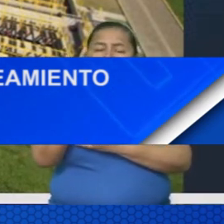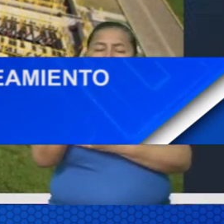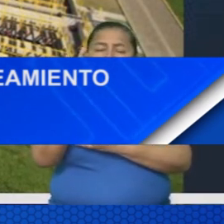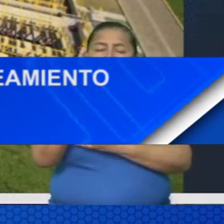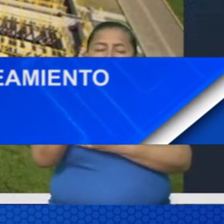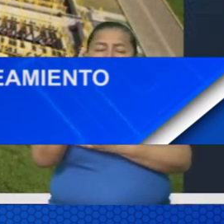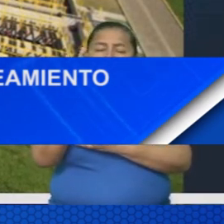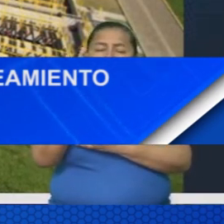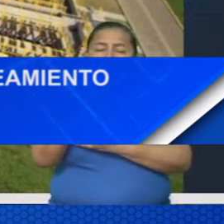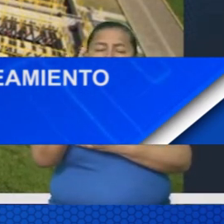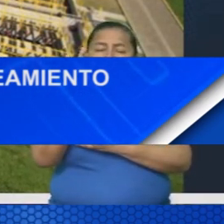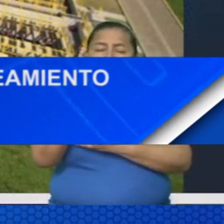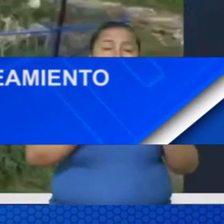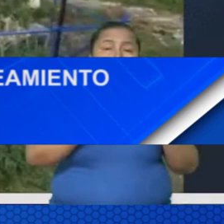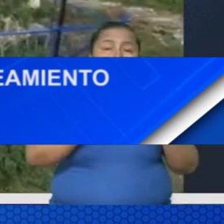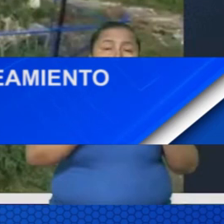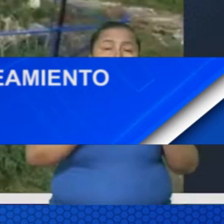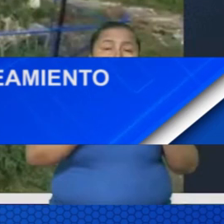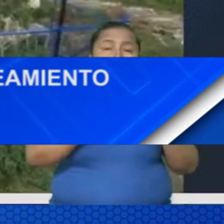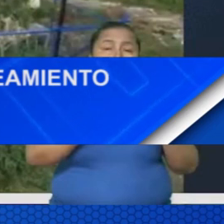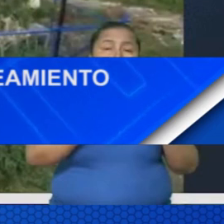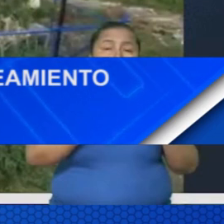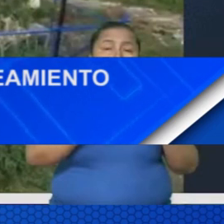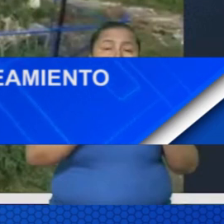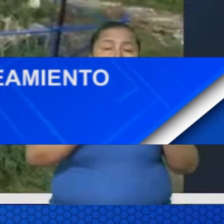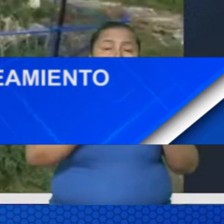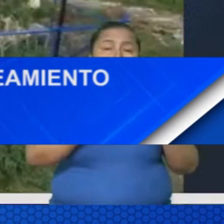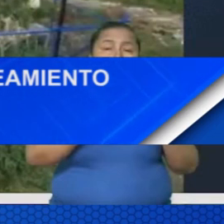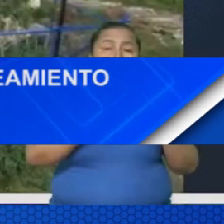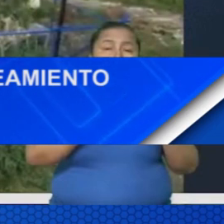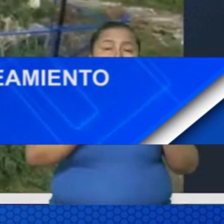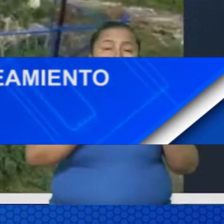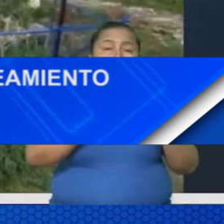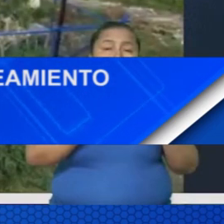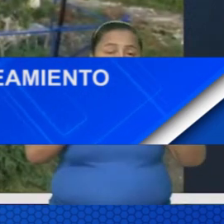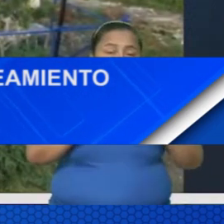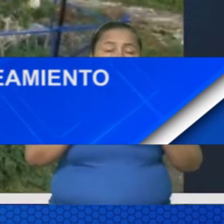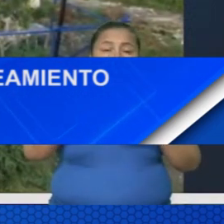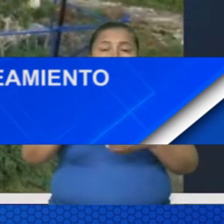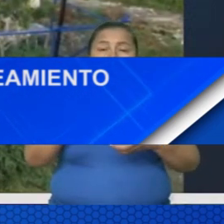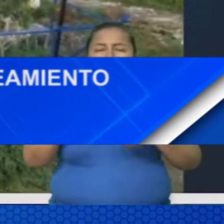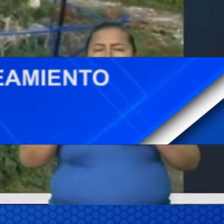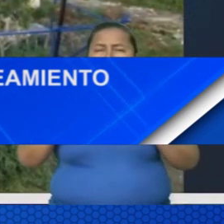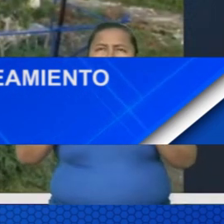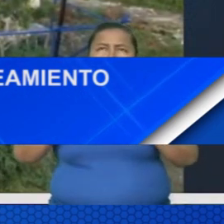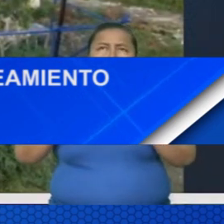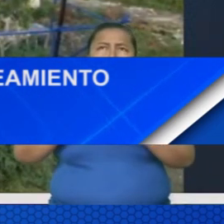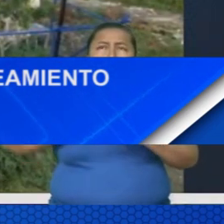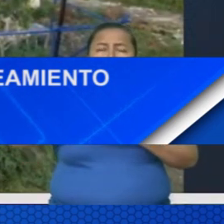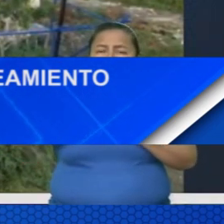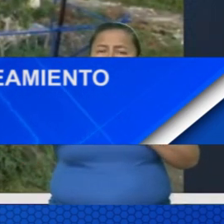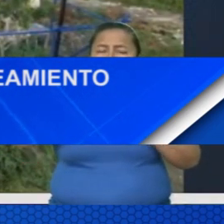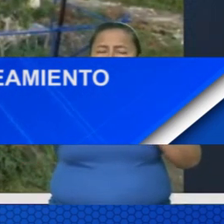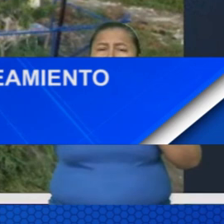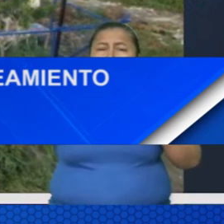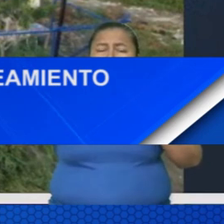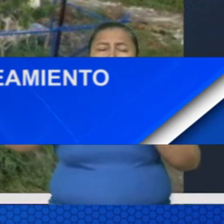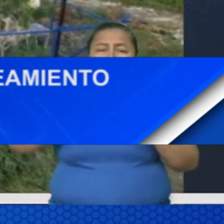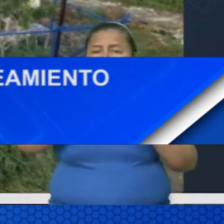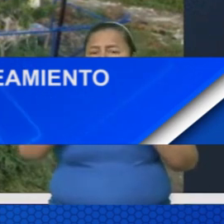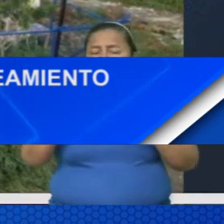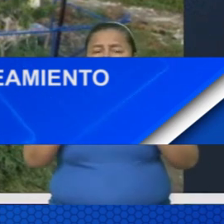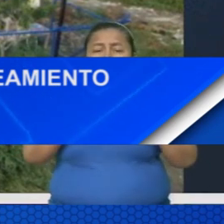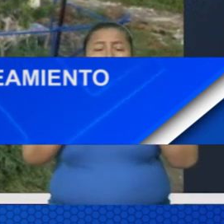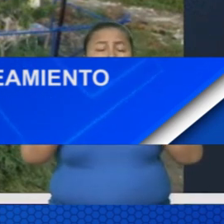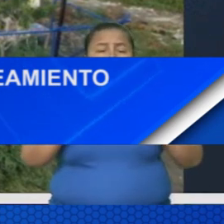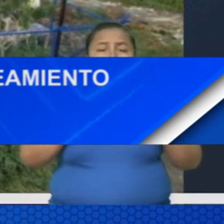ciudades tengan un sistema de alcantarillado sanitario y un sistema de tratamiento. Cuando hablamos de porcentaje, estamos hablando de porcentajes de población. ¿Verdad?